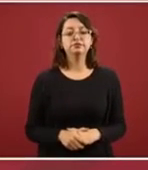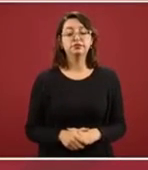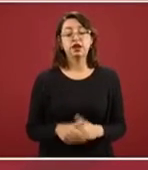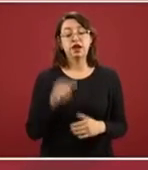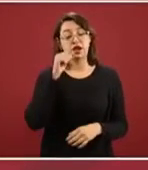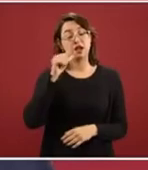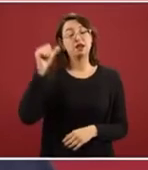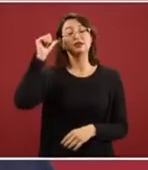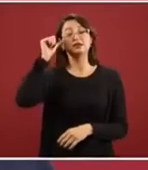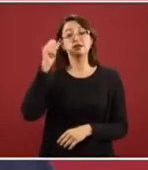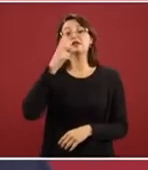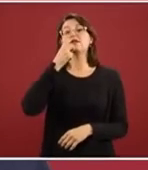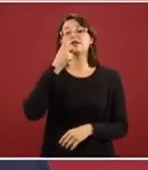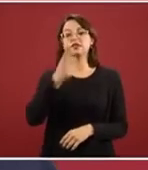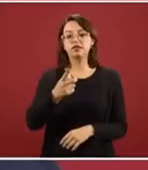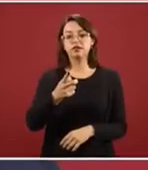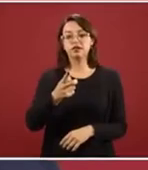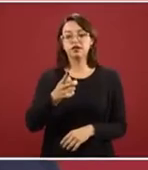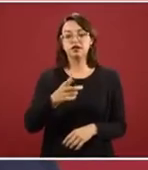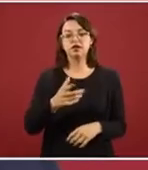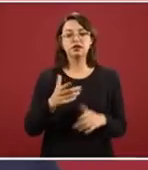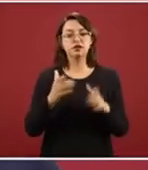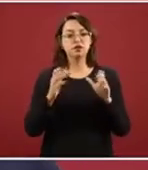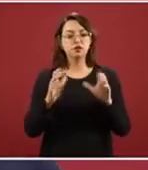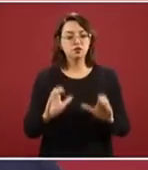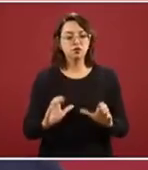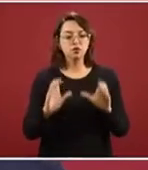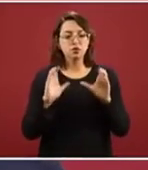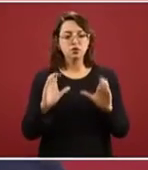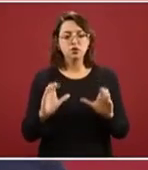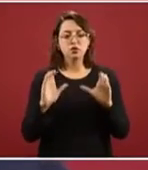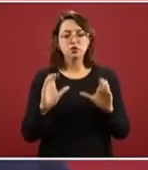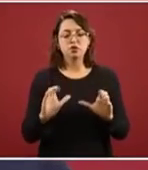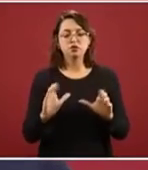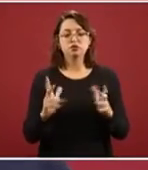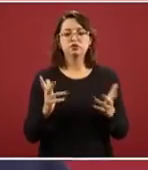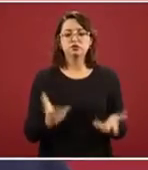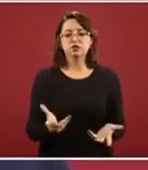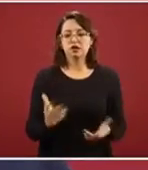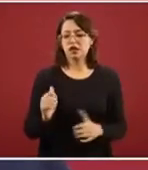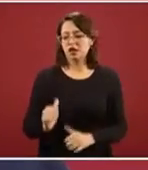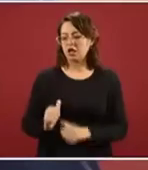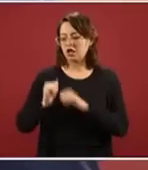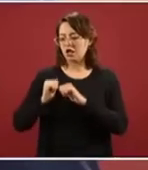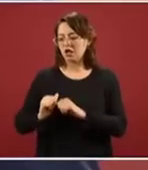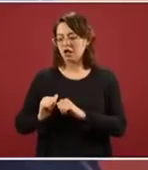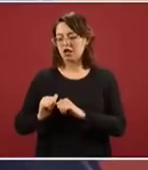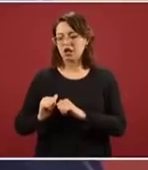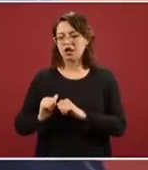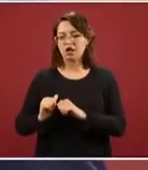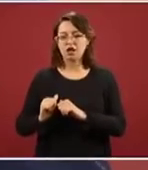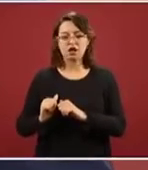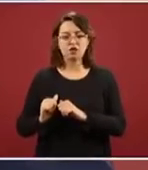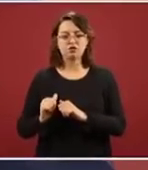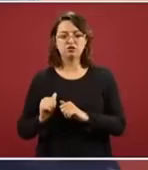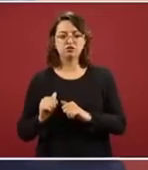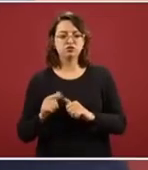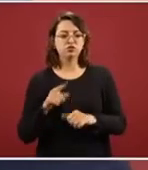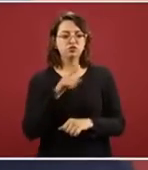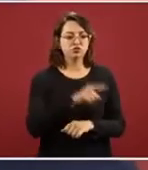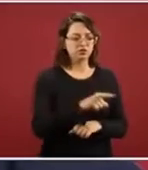lo dije, que exista una frontera entre autoridad y delincuencia,